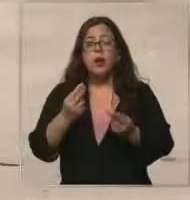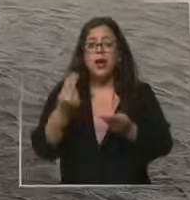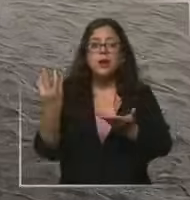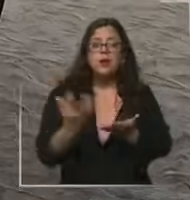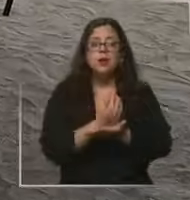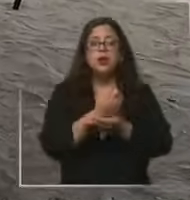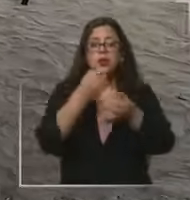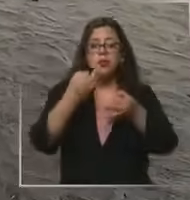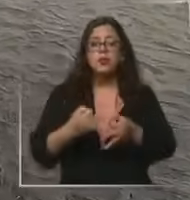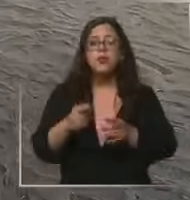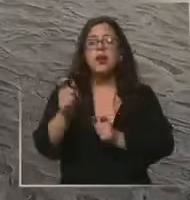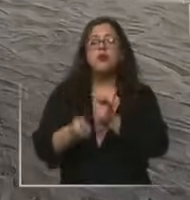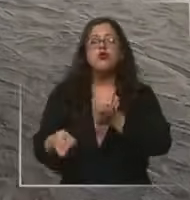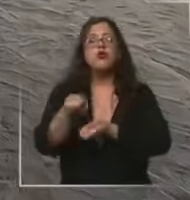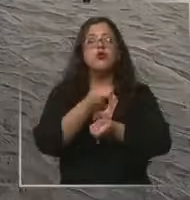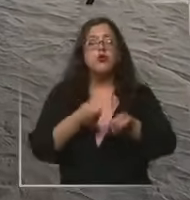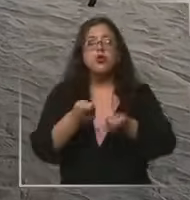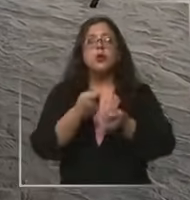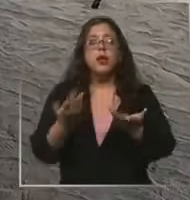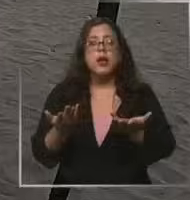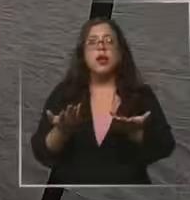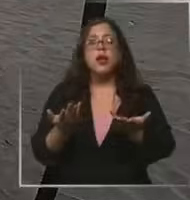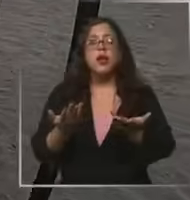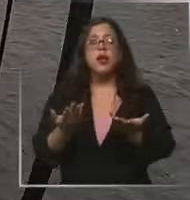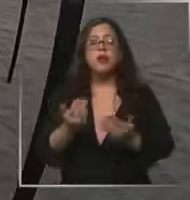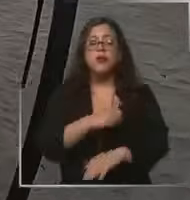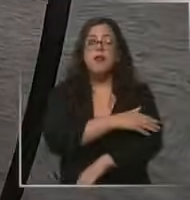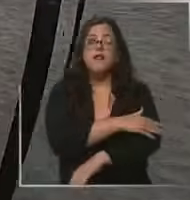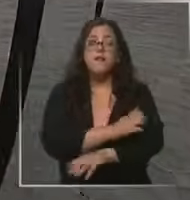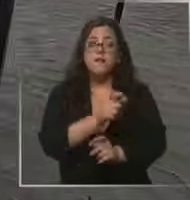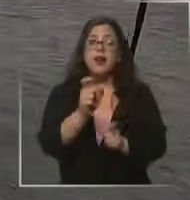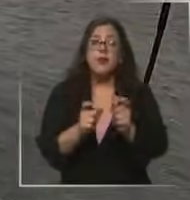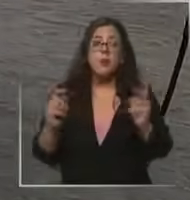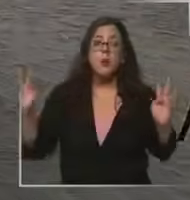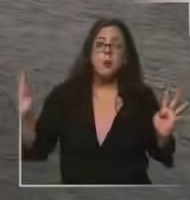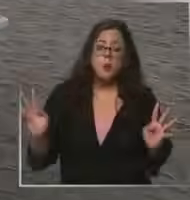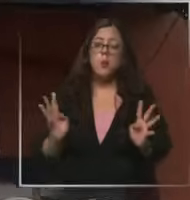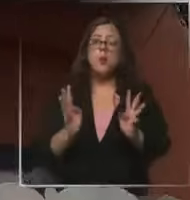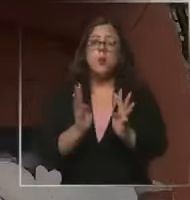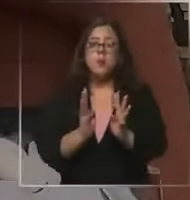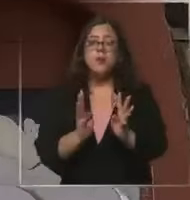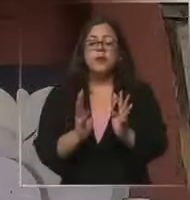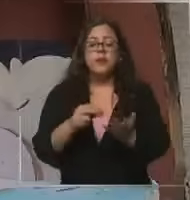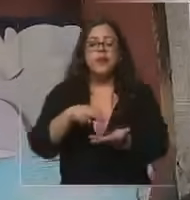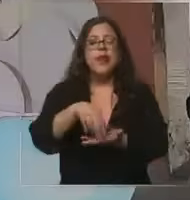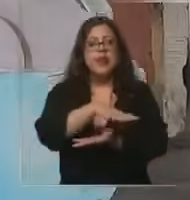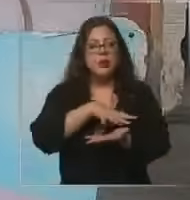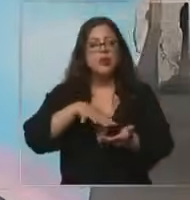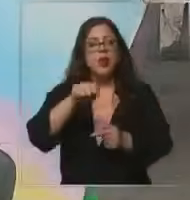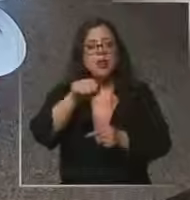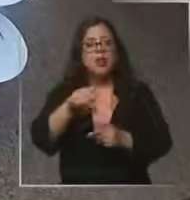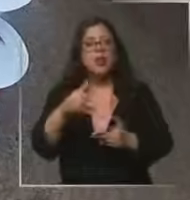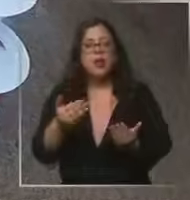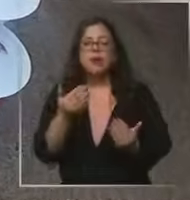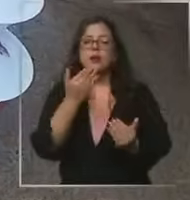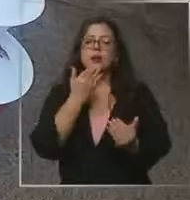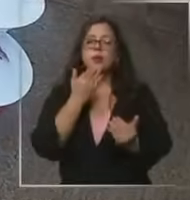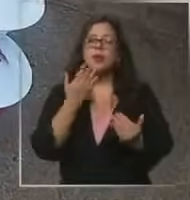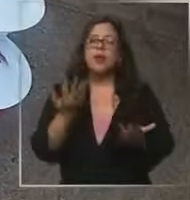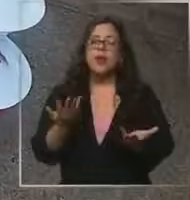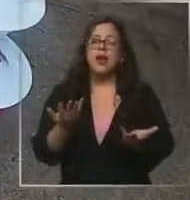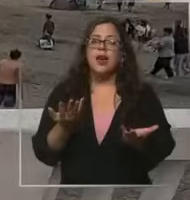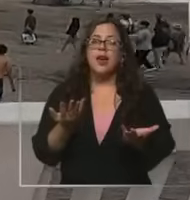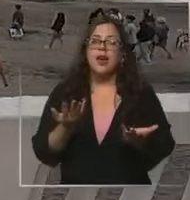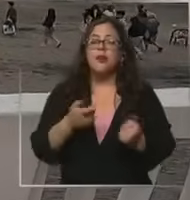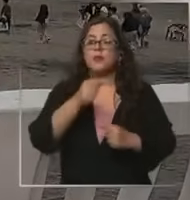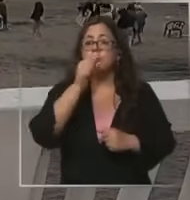ingreso. Los comerciantes depositan toda la fe en las visitas que ya están repletando la ciudad balneario y también en las que